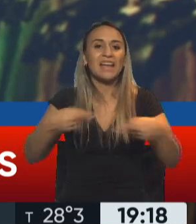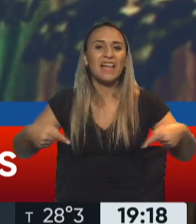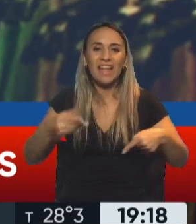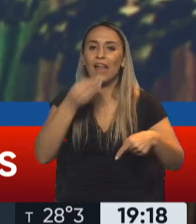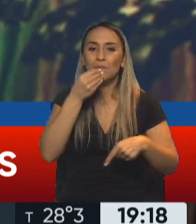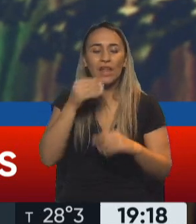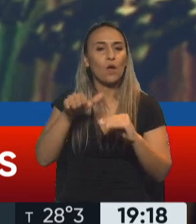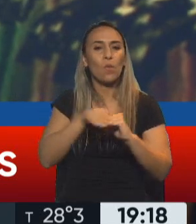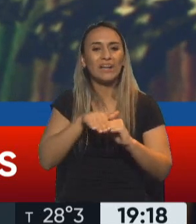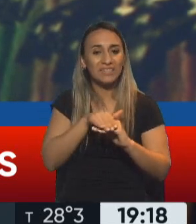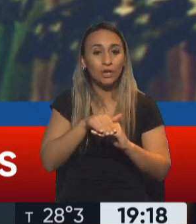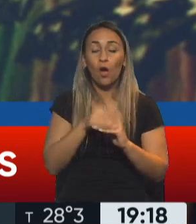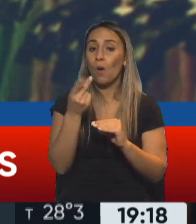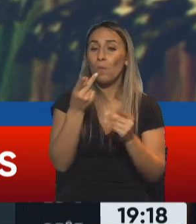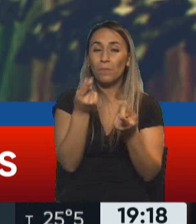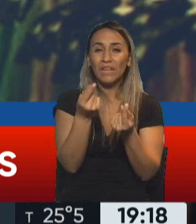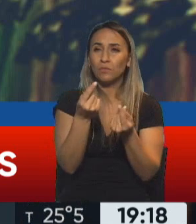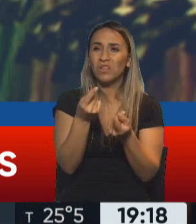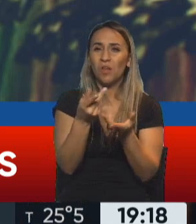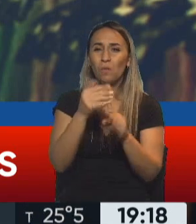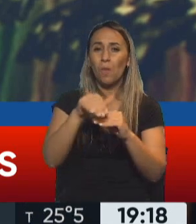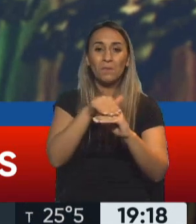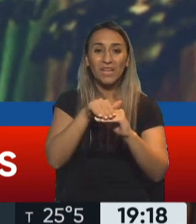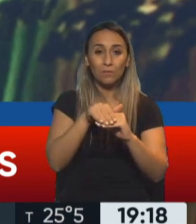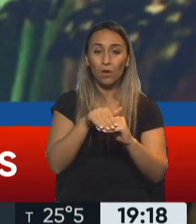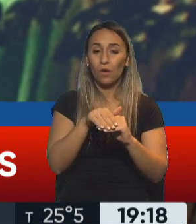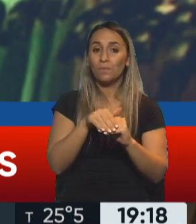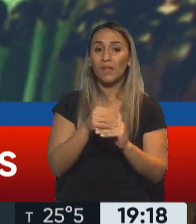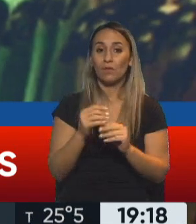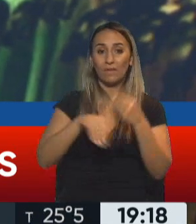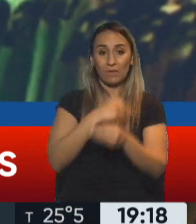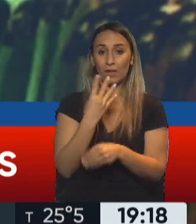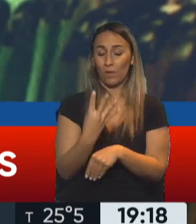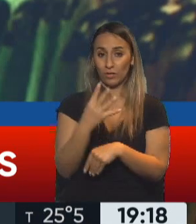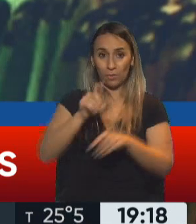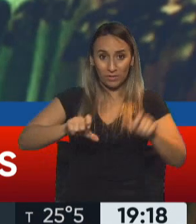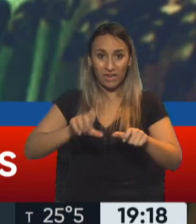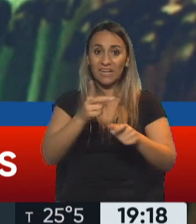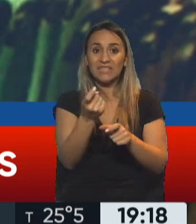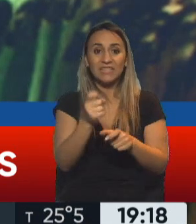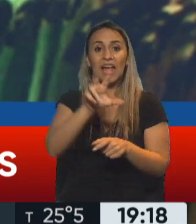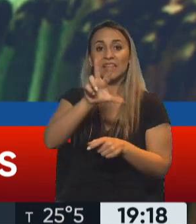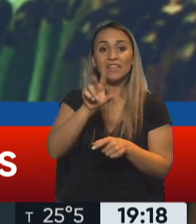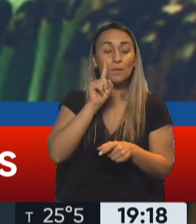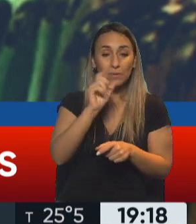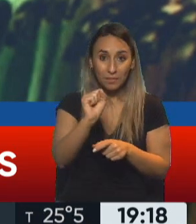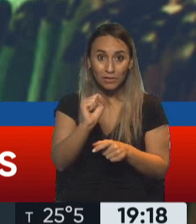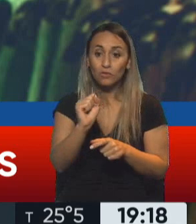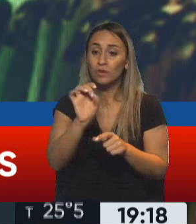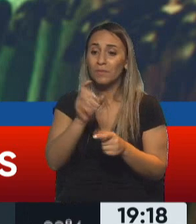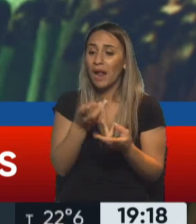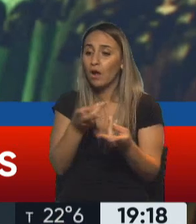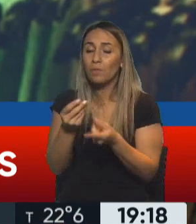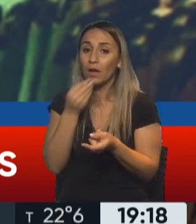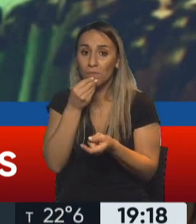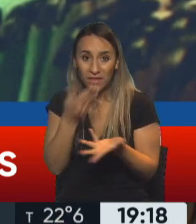presupuesto mínimo que hoy necesita una familia de 4 personas, que es de 30.000 pesos para solamente comer y no caer por debajo de la línea de la indigencia, que ya está